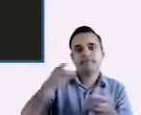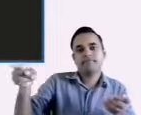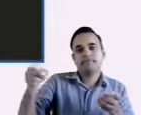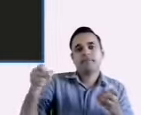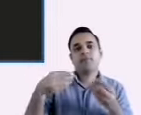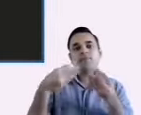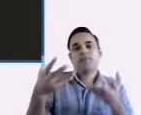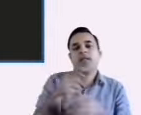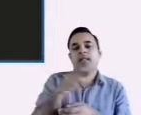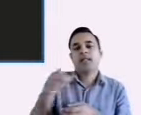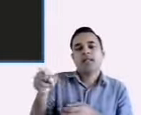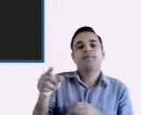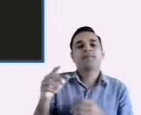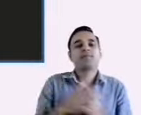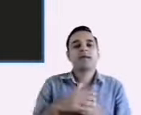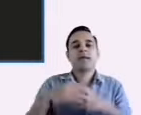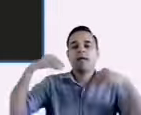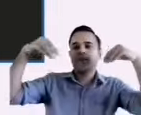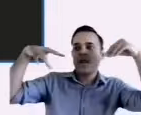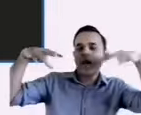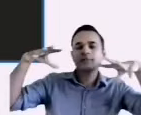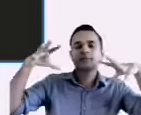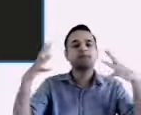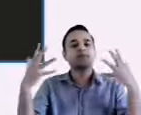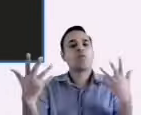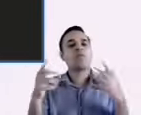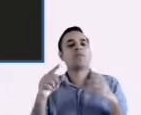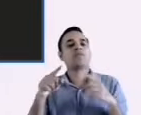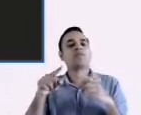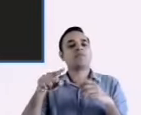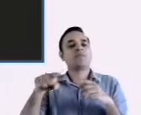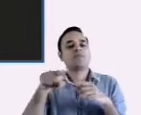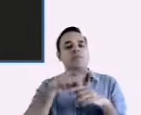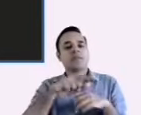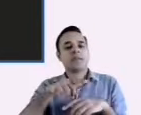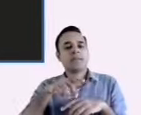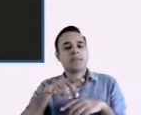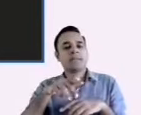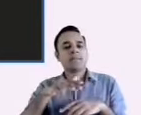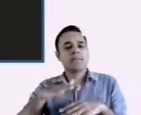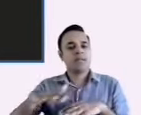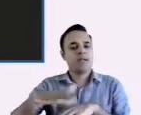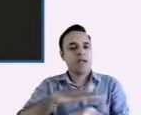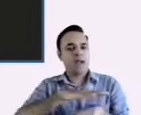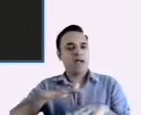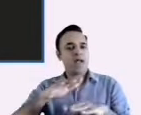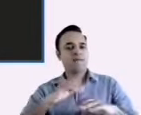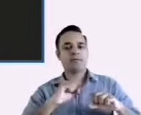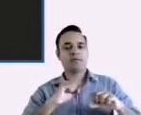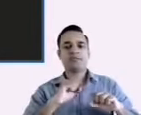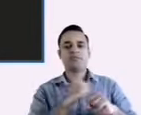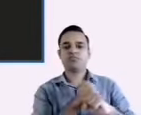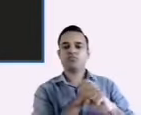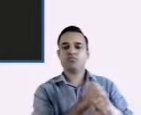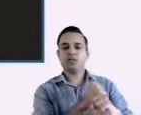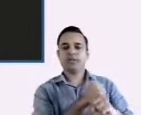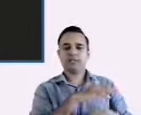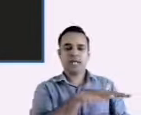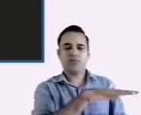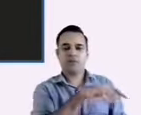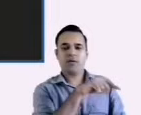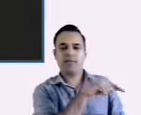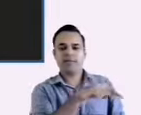en haití posterior al terremoto de 2011 corresponde destacar el proyecto conocido como